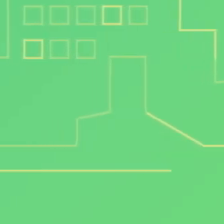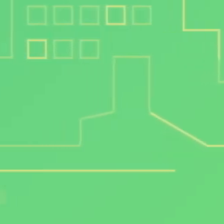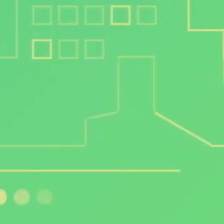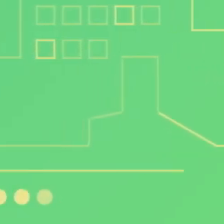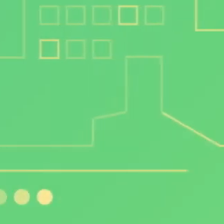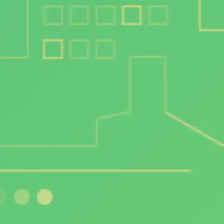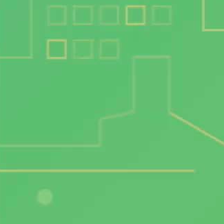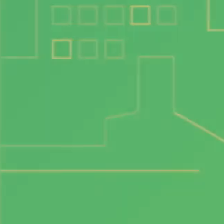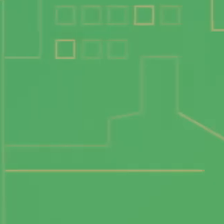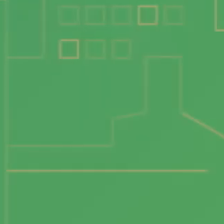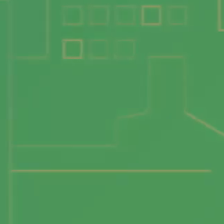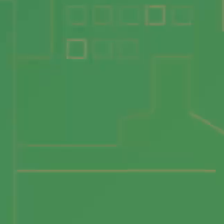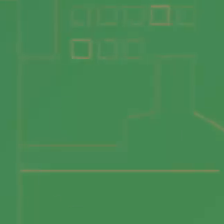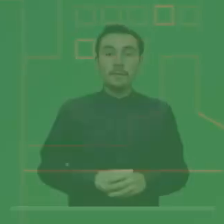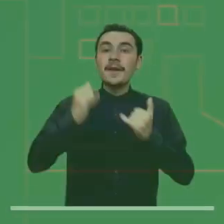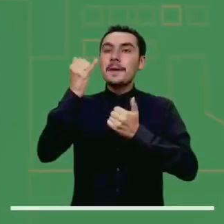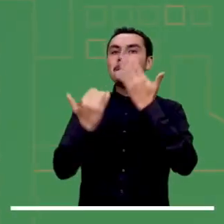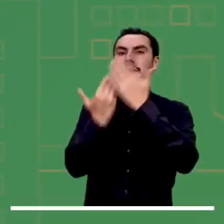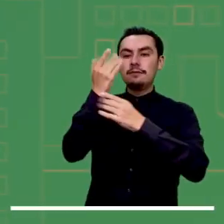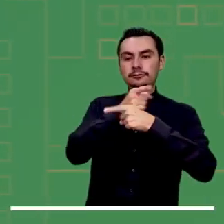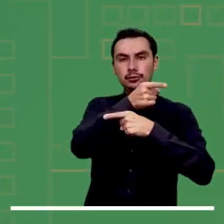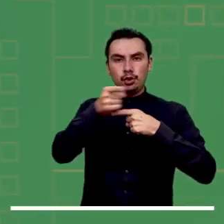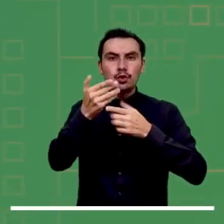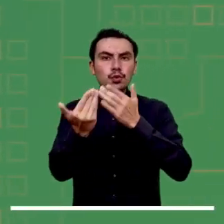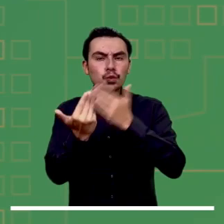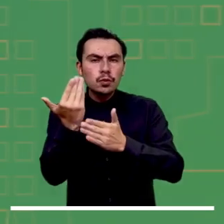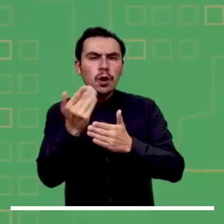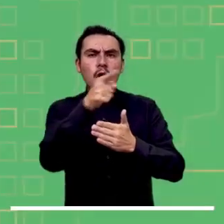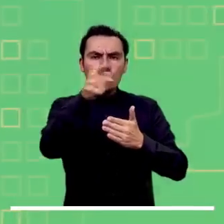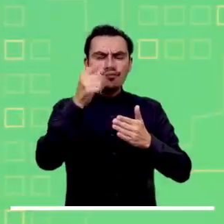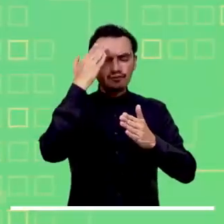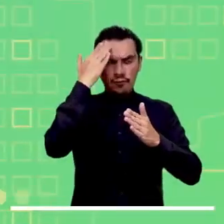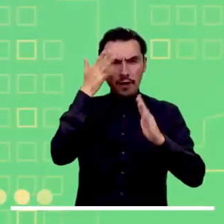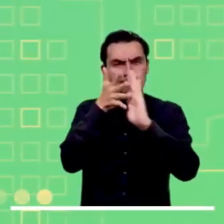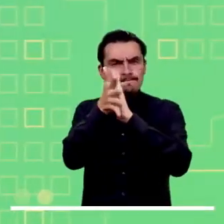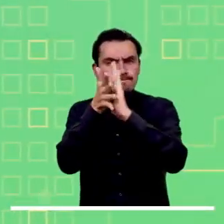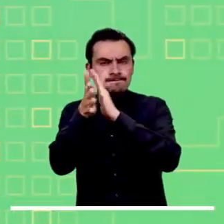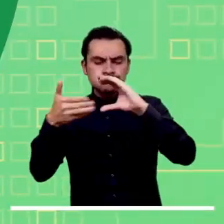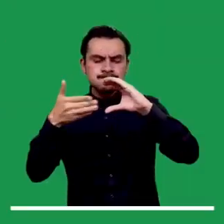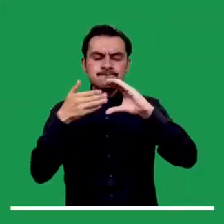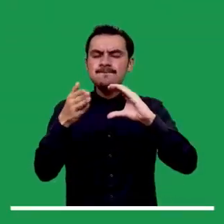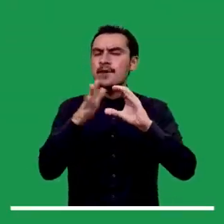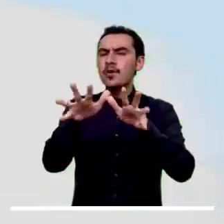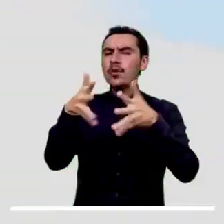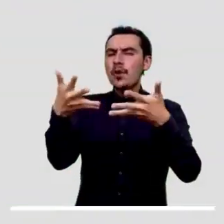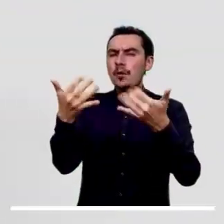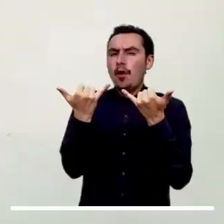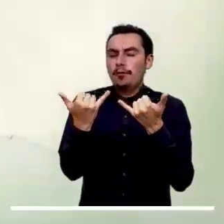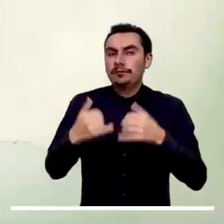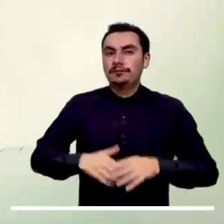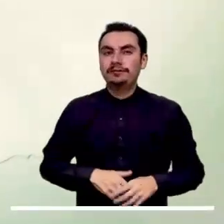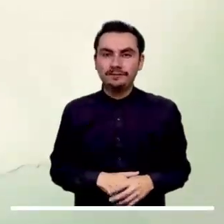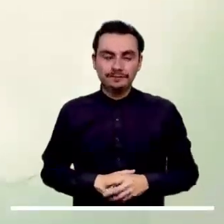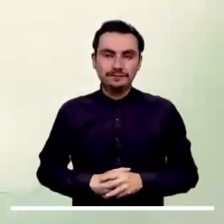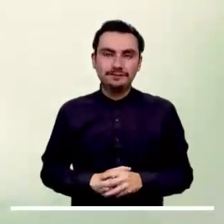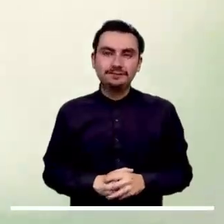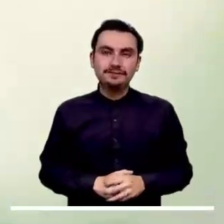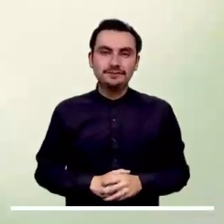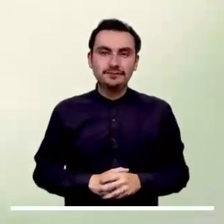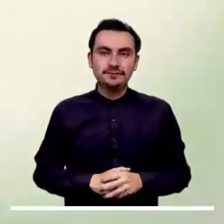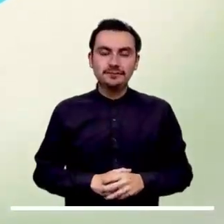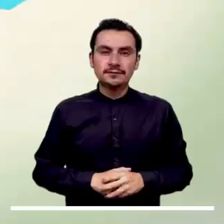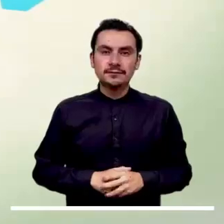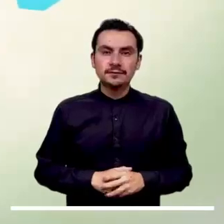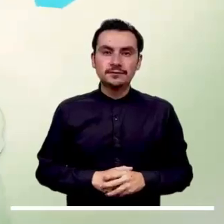Buenos días y bienvenidos a conocer el pronóstico del tiempo de la mañana. La región Caribe despierta con